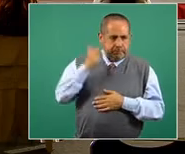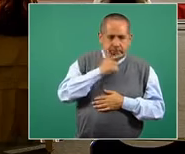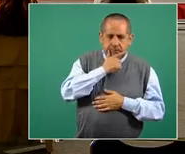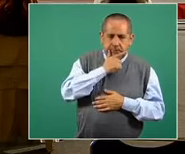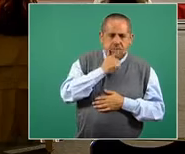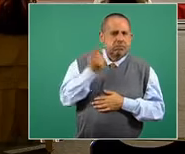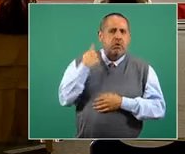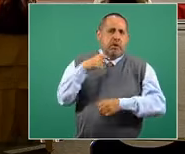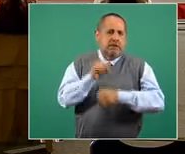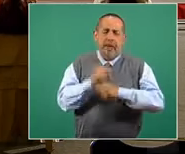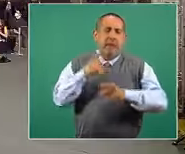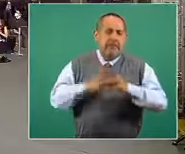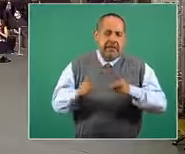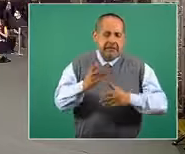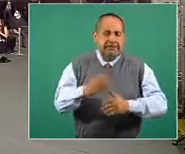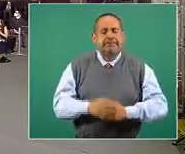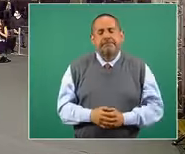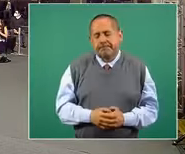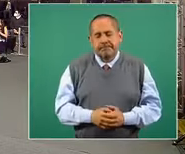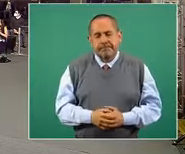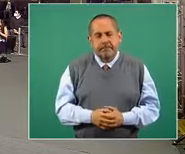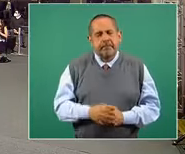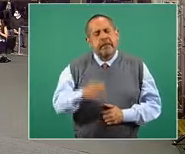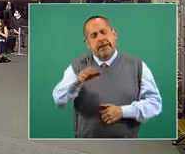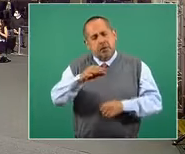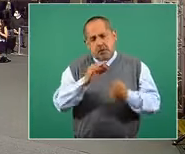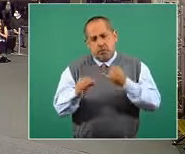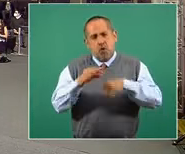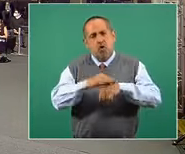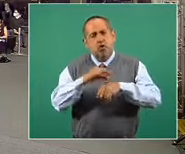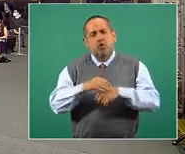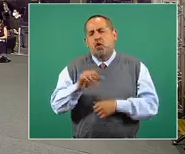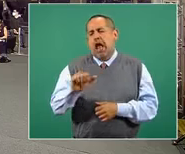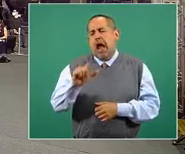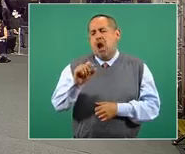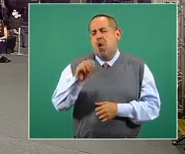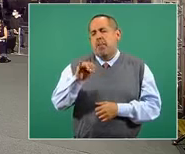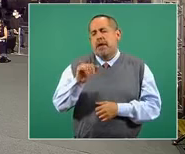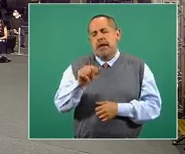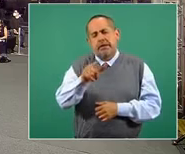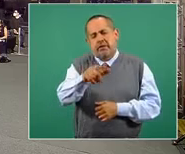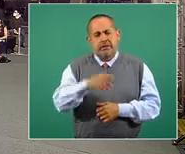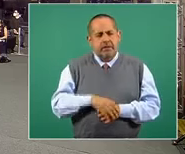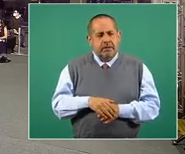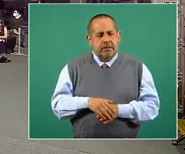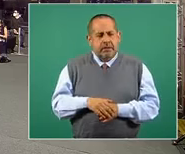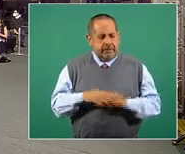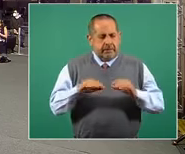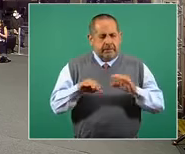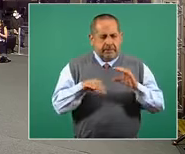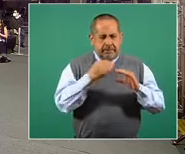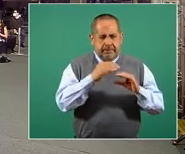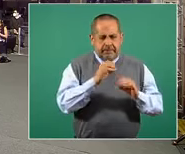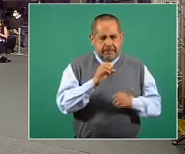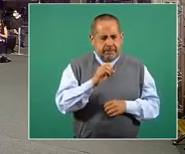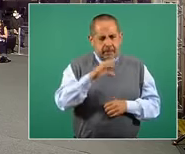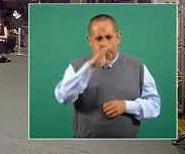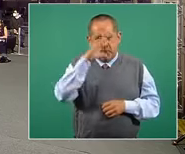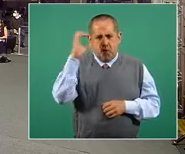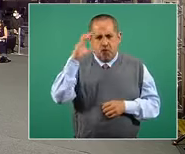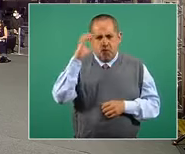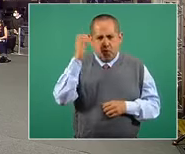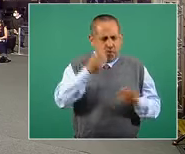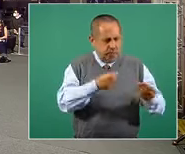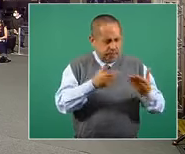antepasada. Y finalmente, doctora Lomía, me llegó una imagen de